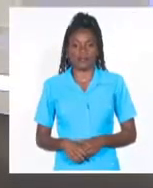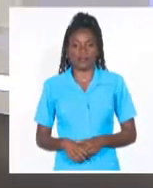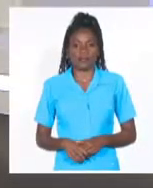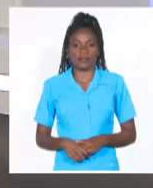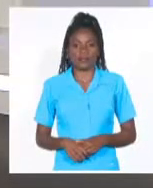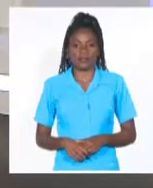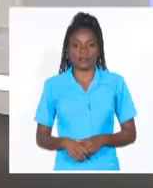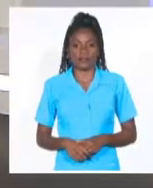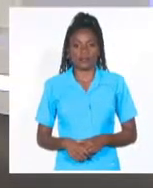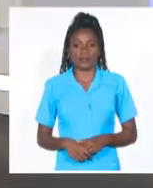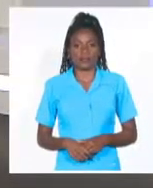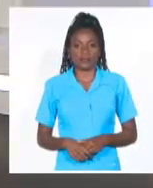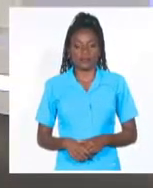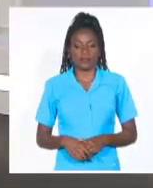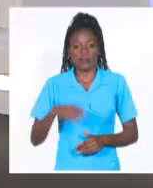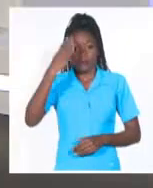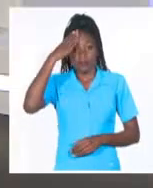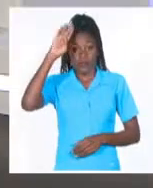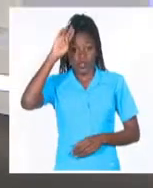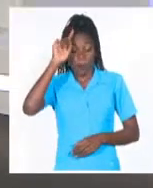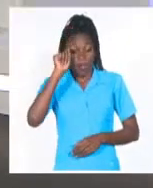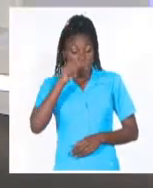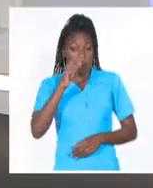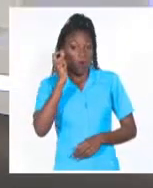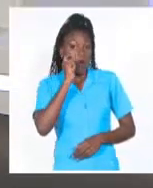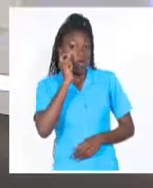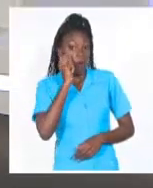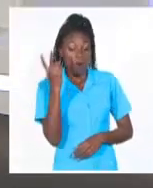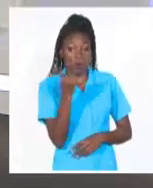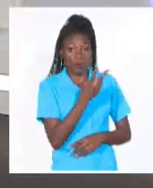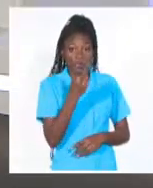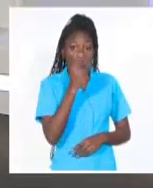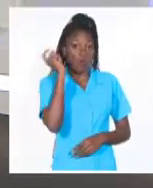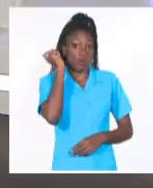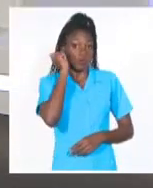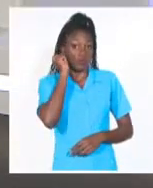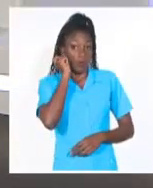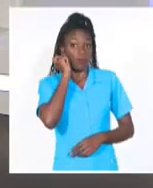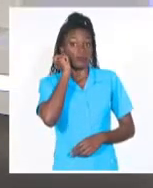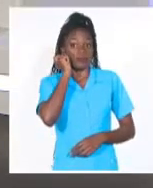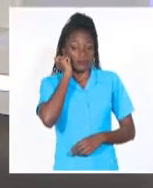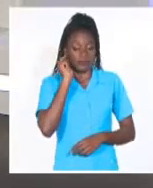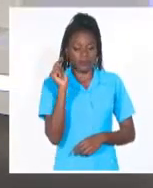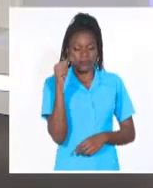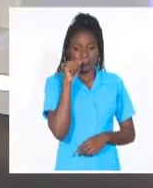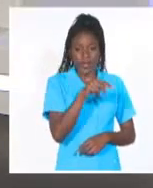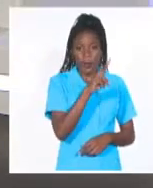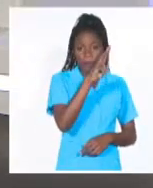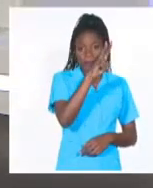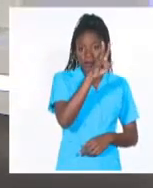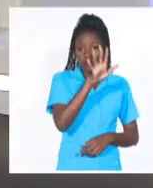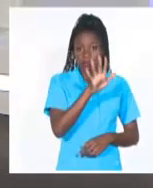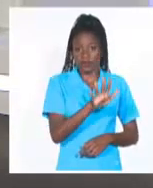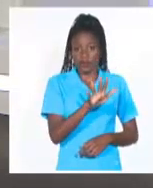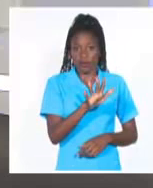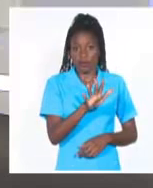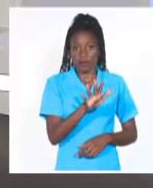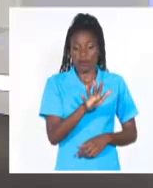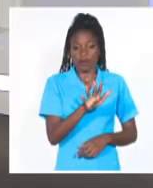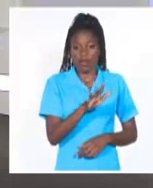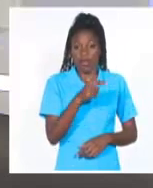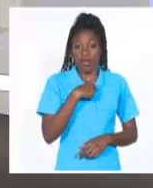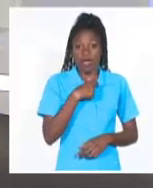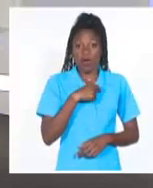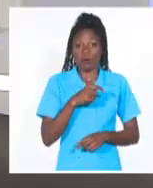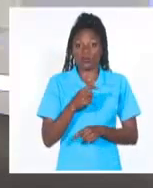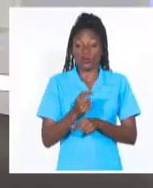Amat y el 19 de Niuska Figueredo en el femenino, mientras entre los hombres Alejandro Rodríguez entró en el lugar 25. Por su parte, el softball finalizó en la